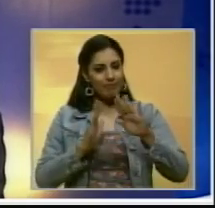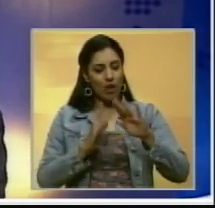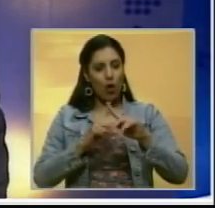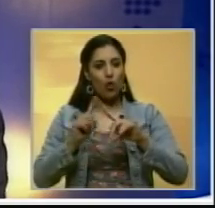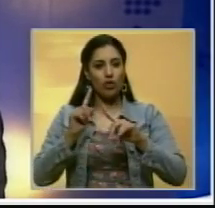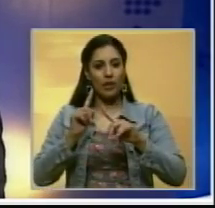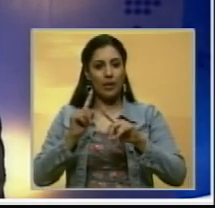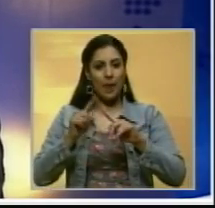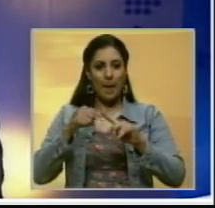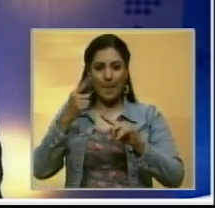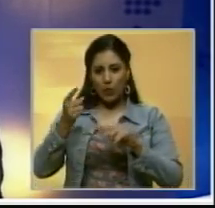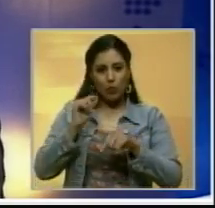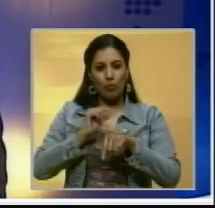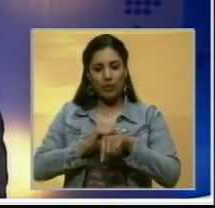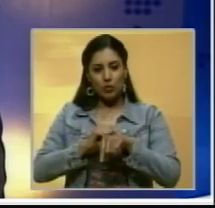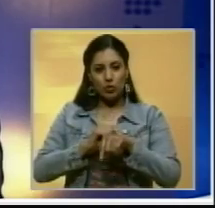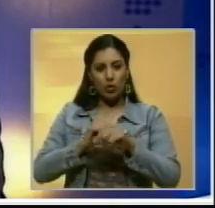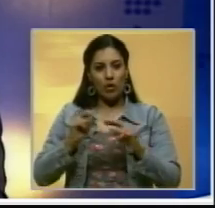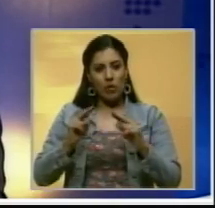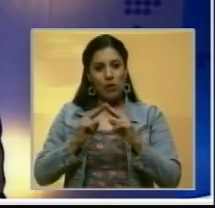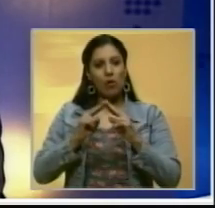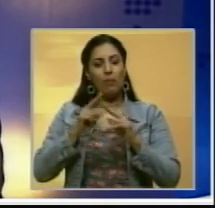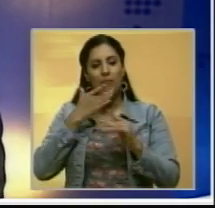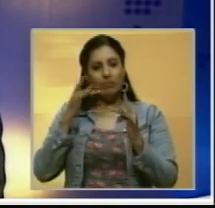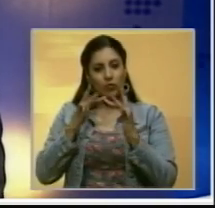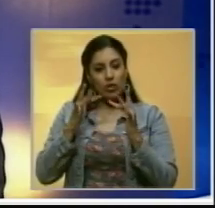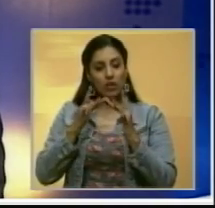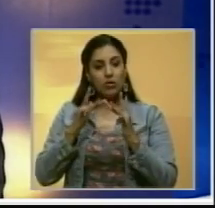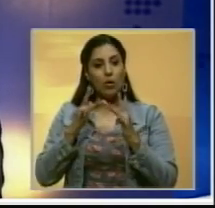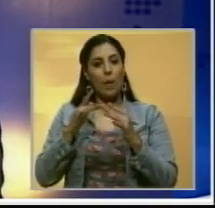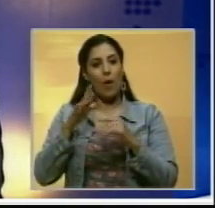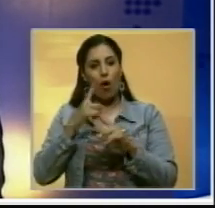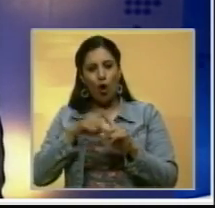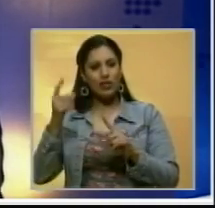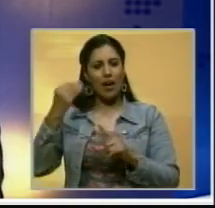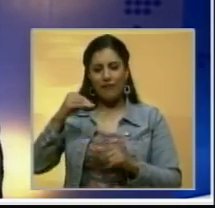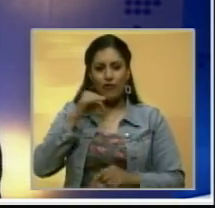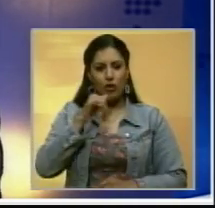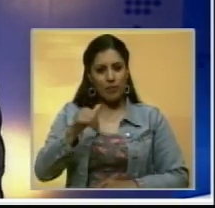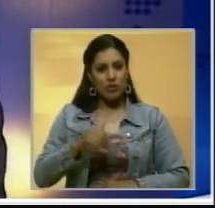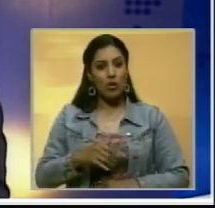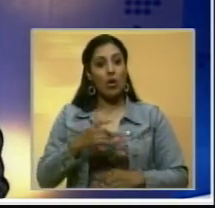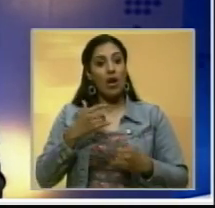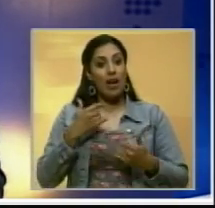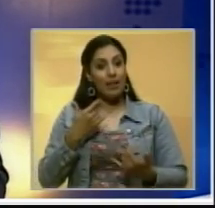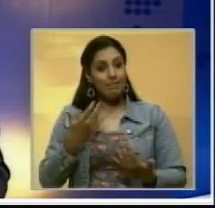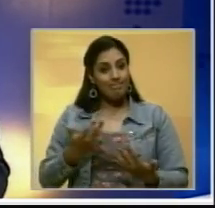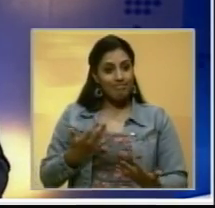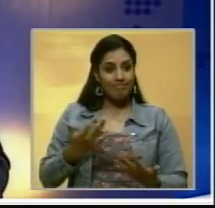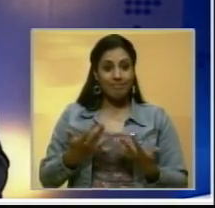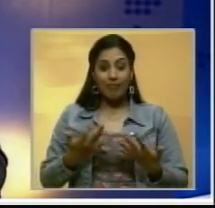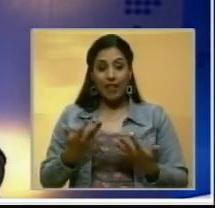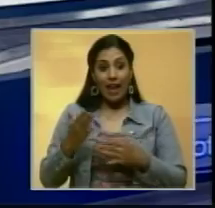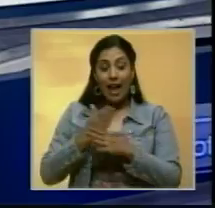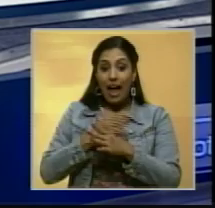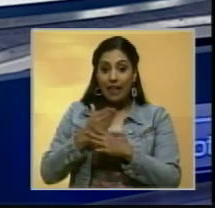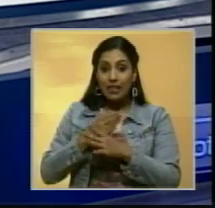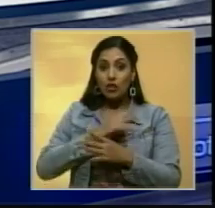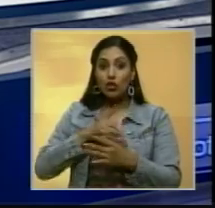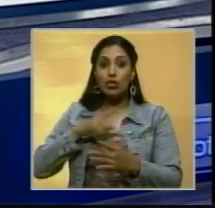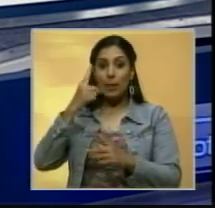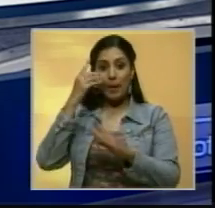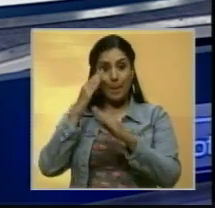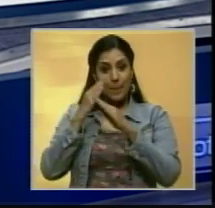ser un próximo encuentro, un próximo contacto con Diana. Vamos con más información y antes hacemos la